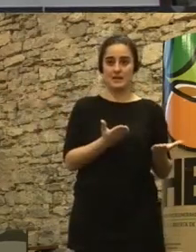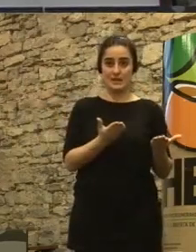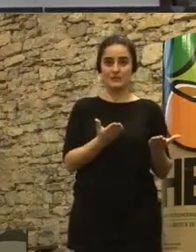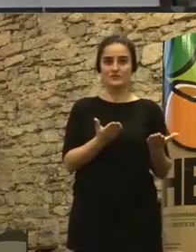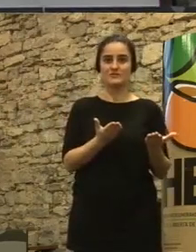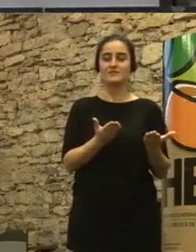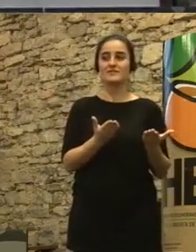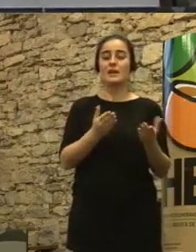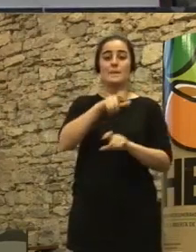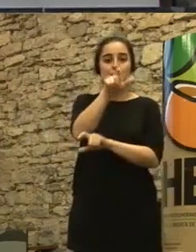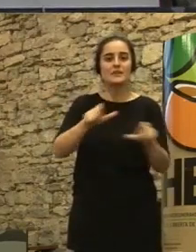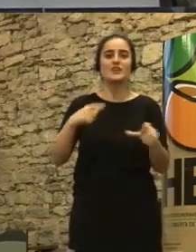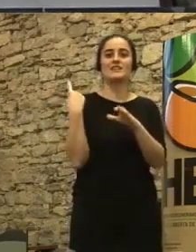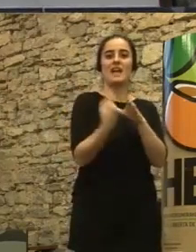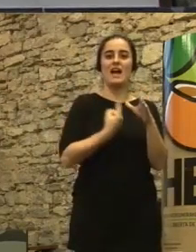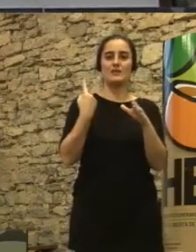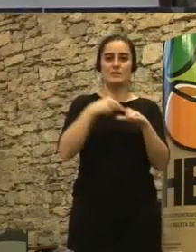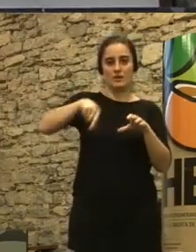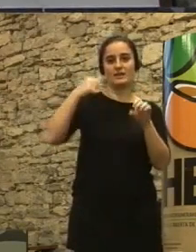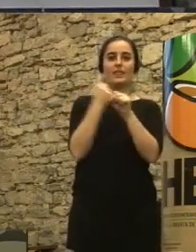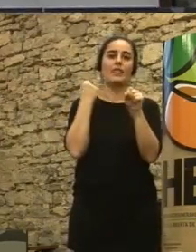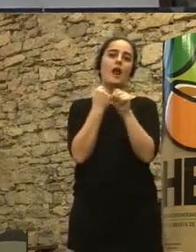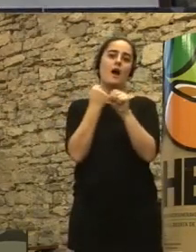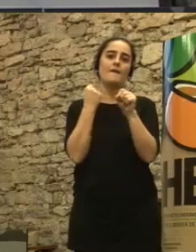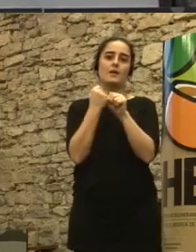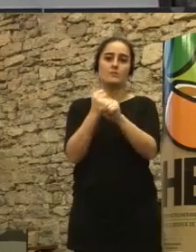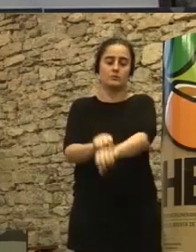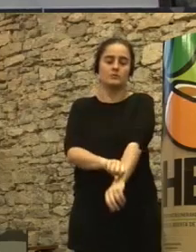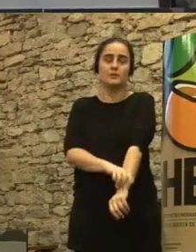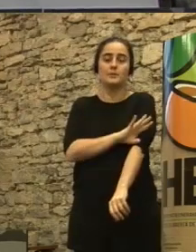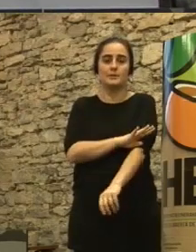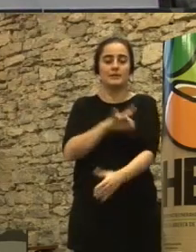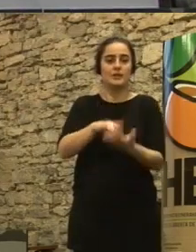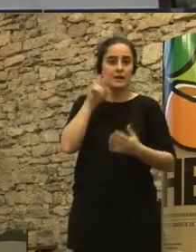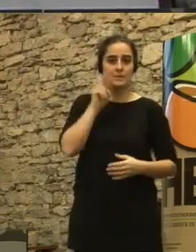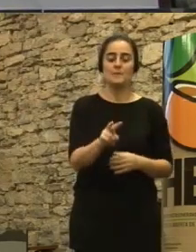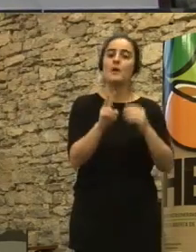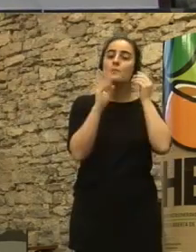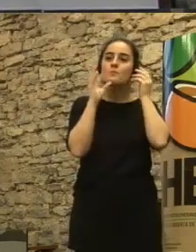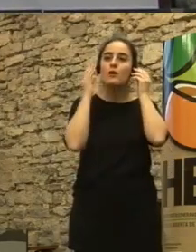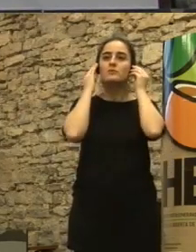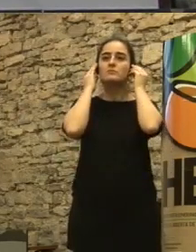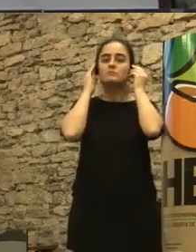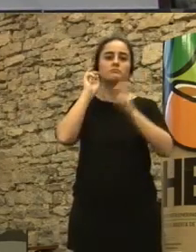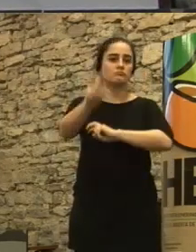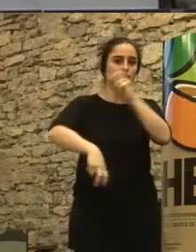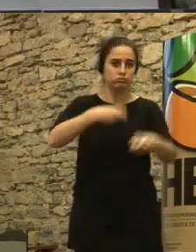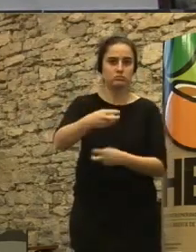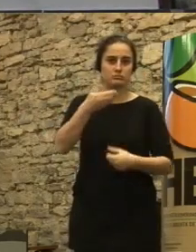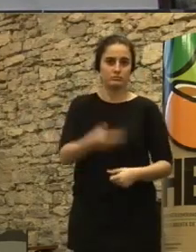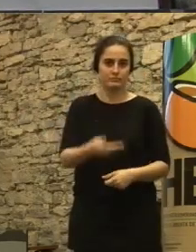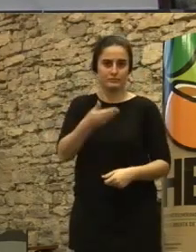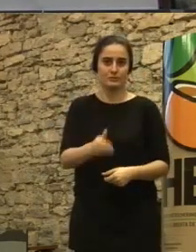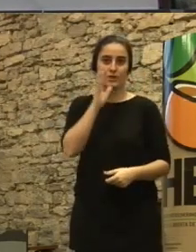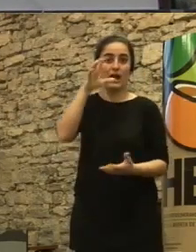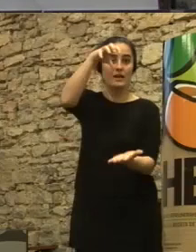Work. Sí, personas con autismo trabajan aquí, ¿vale? Se me ponen los pelos de punta cada vez, porque es muy transformador, ¿vale? Entonces, tiene una